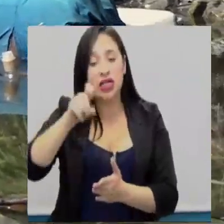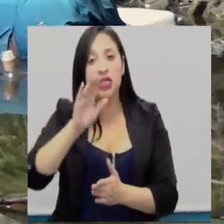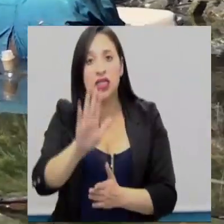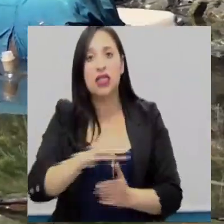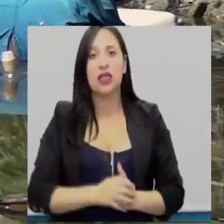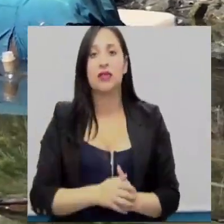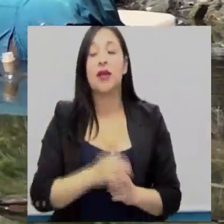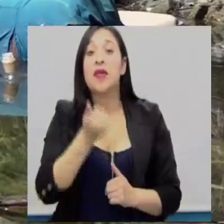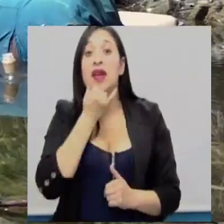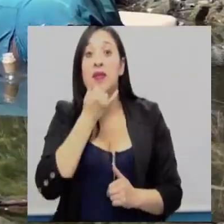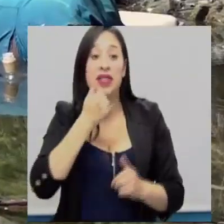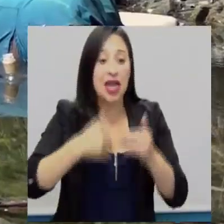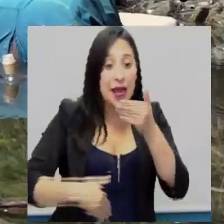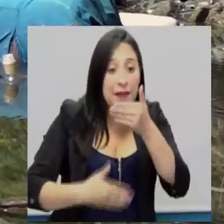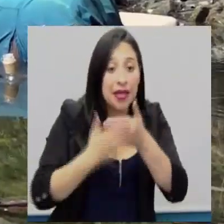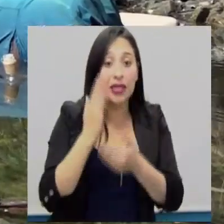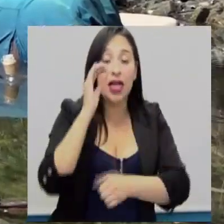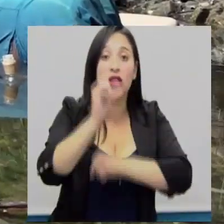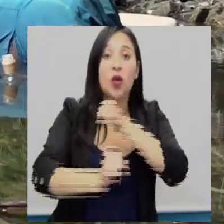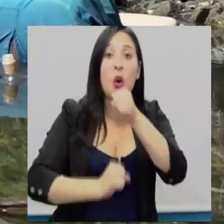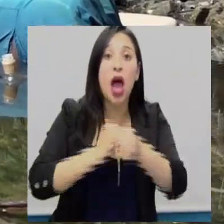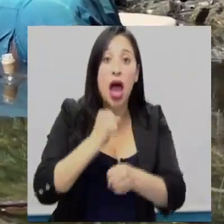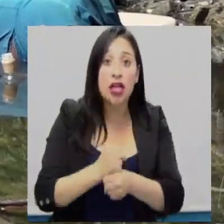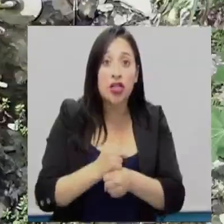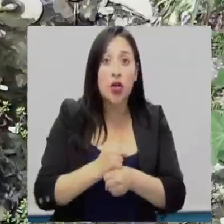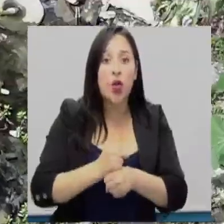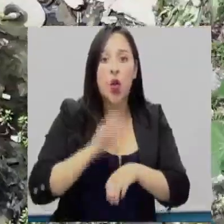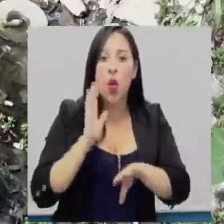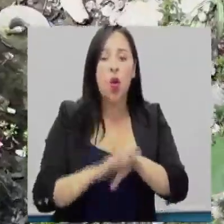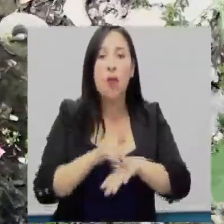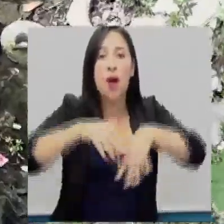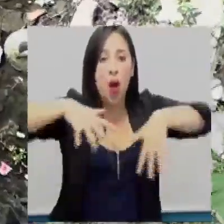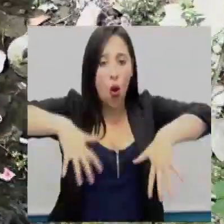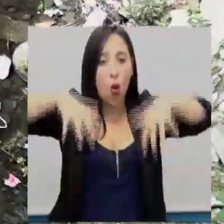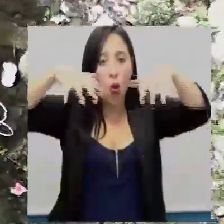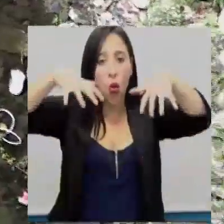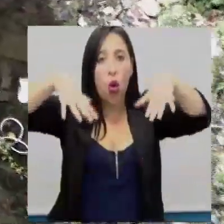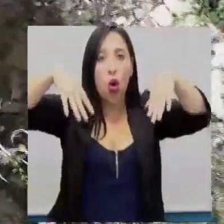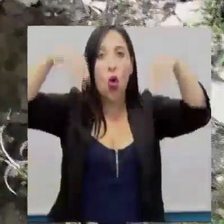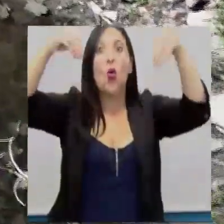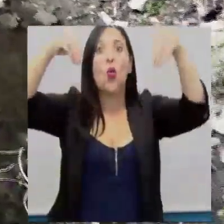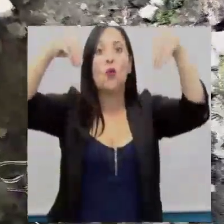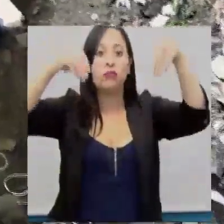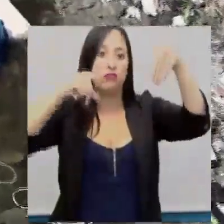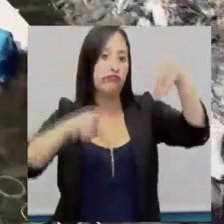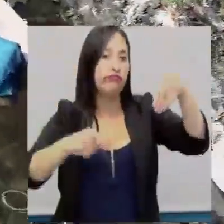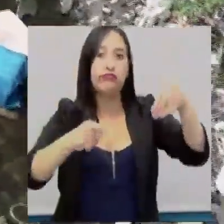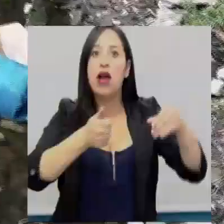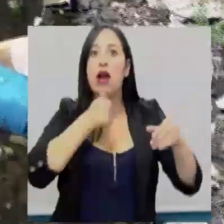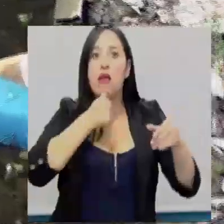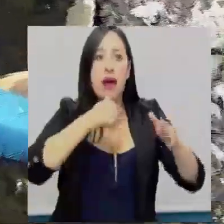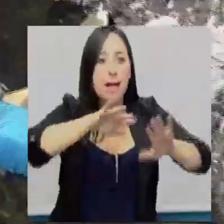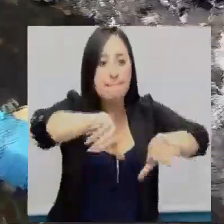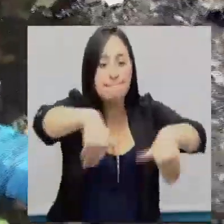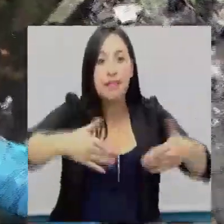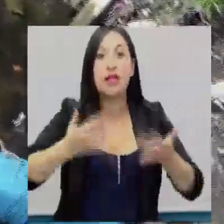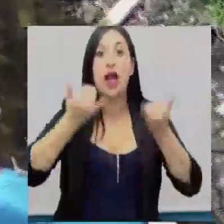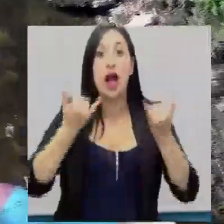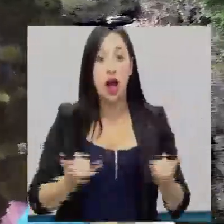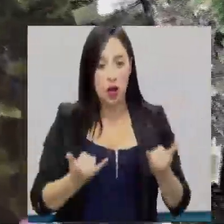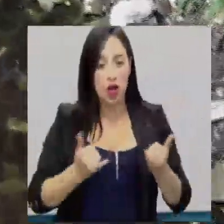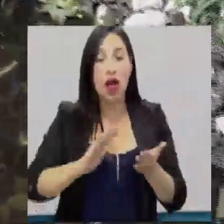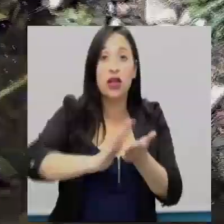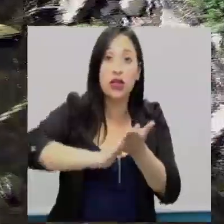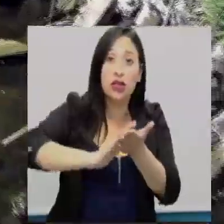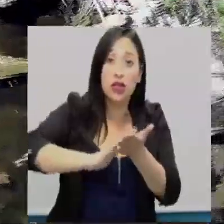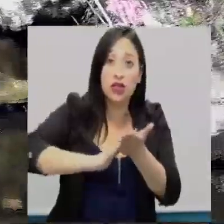del año, por la falta de lluvias, no se llegó ni a la mitad de esos litros. La solución estructural a la crisis no está clara,